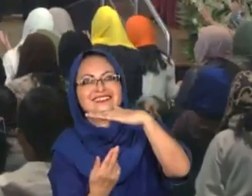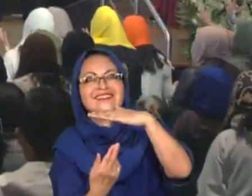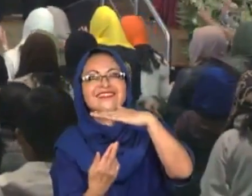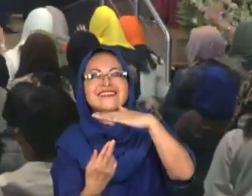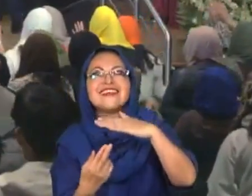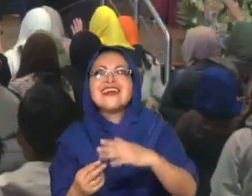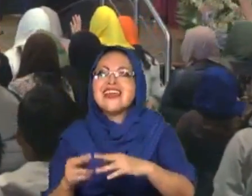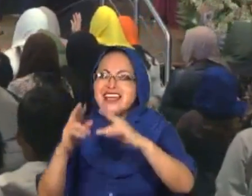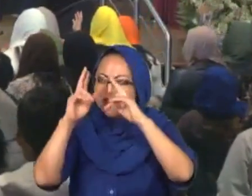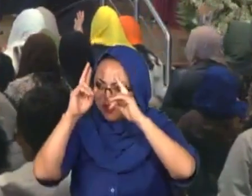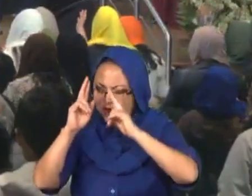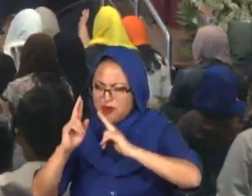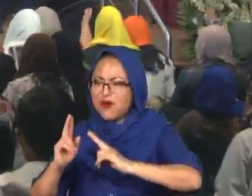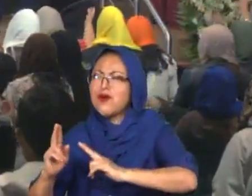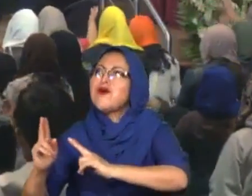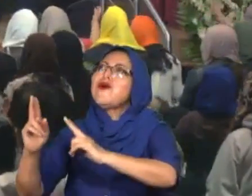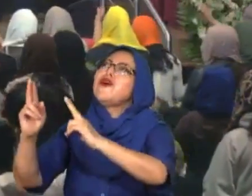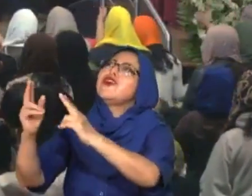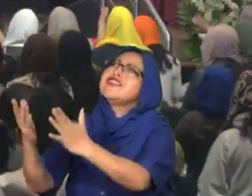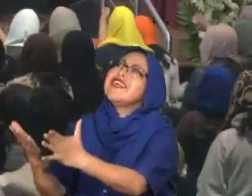a ti sea el